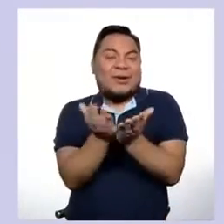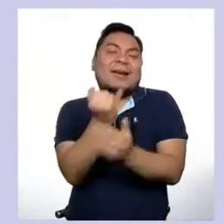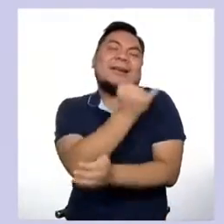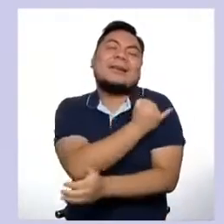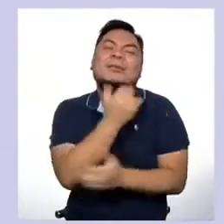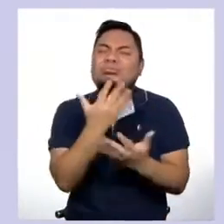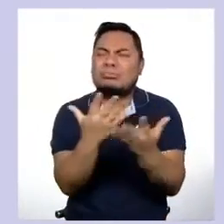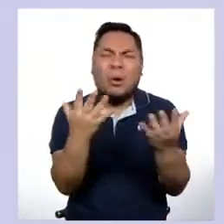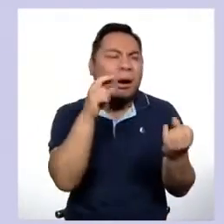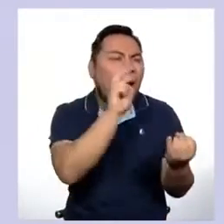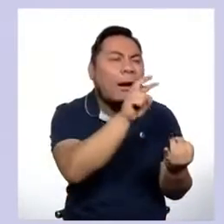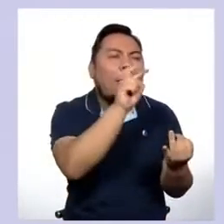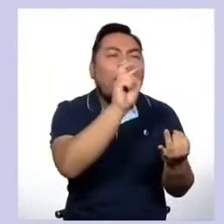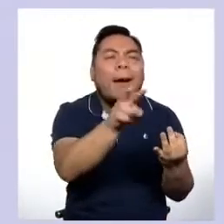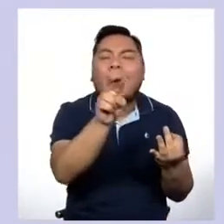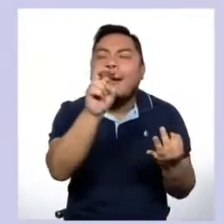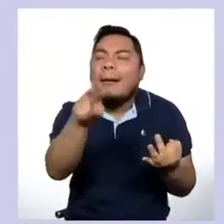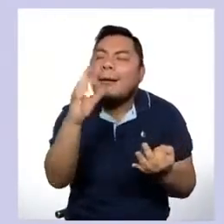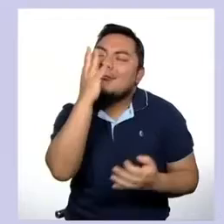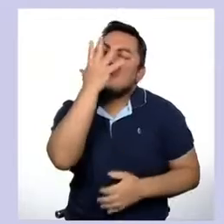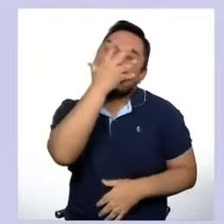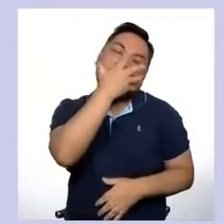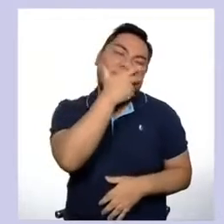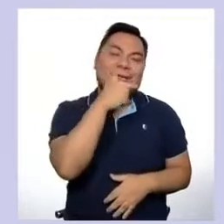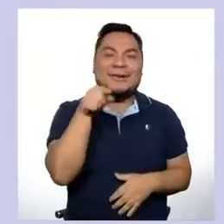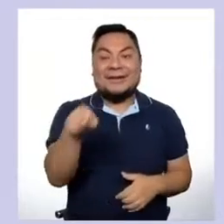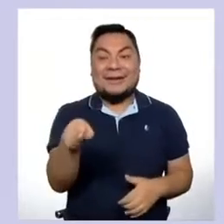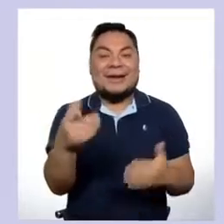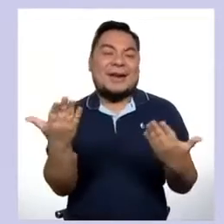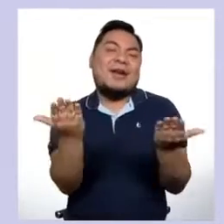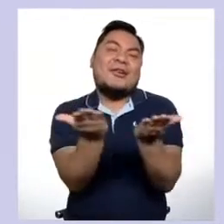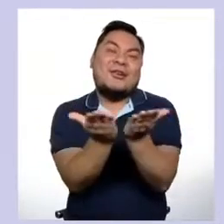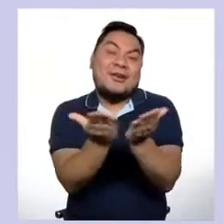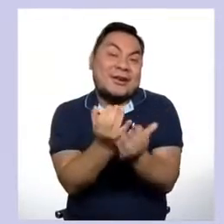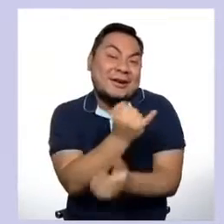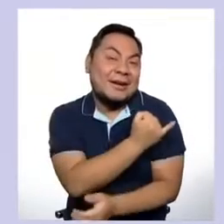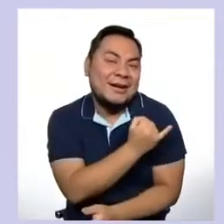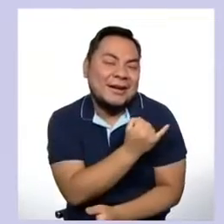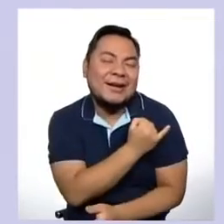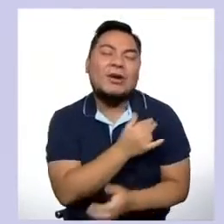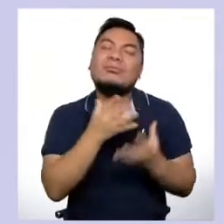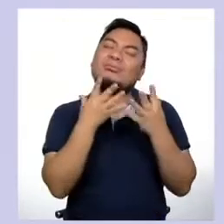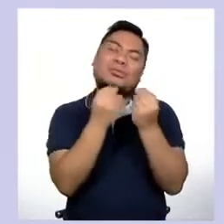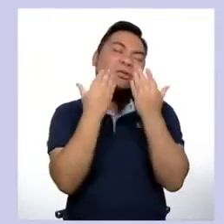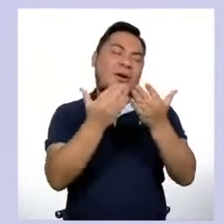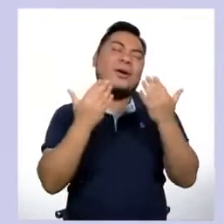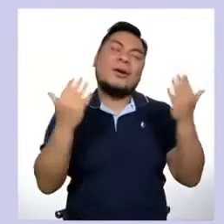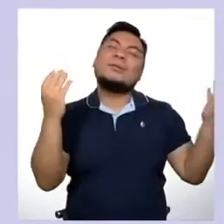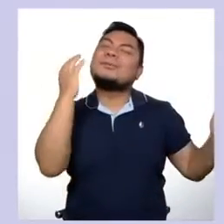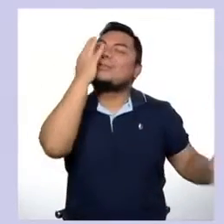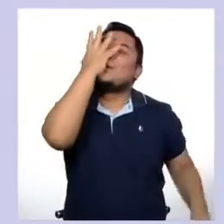muchas cosas bonitas, en mi jardín, muchas cosas